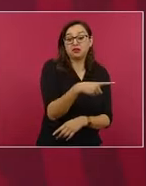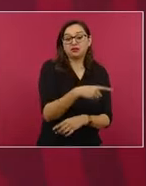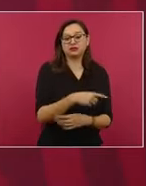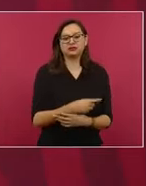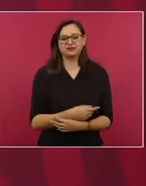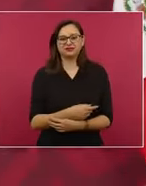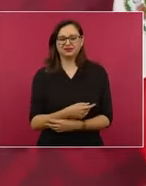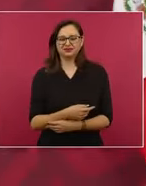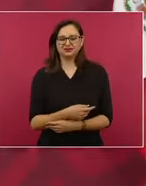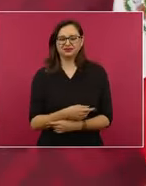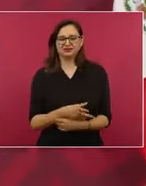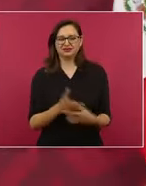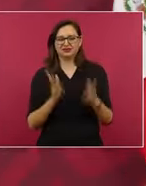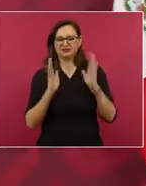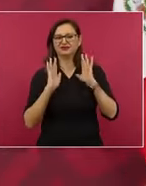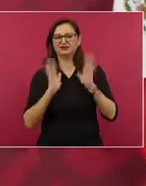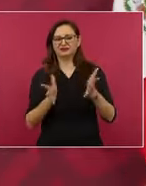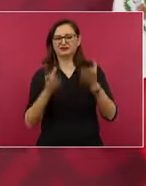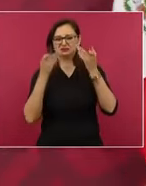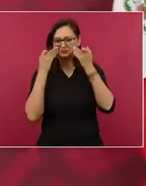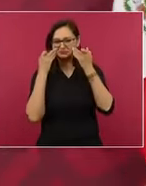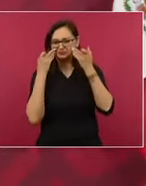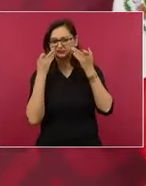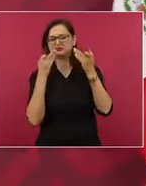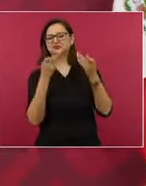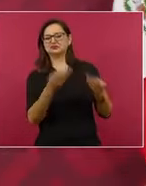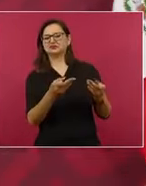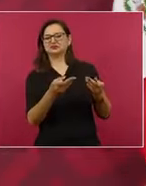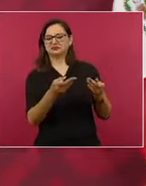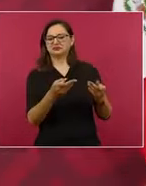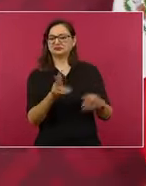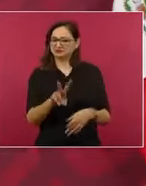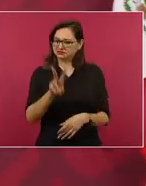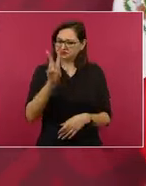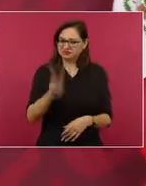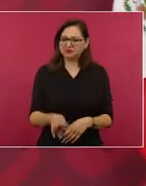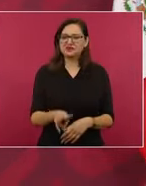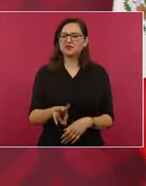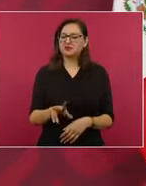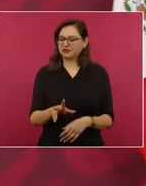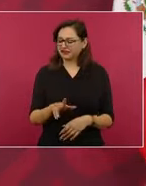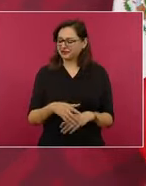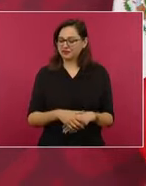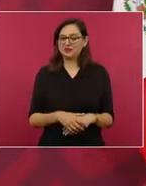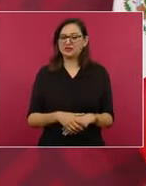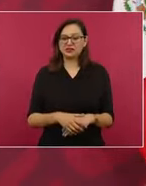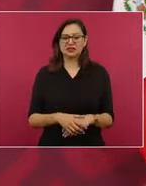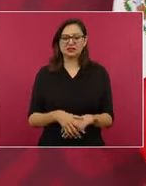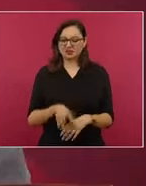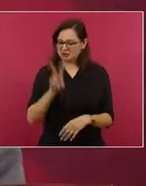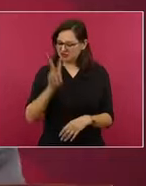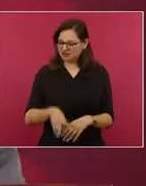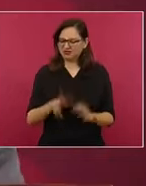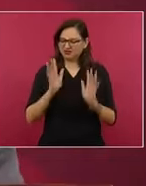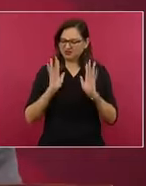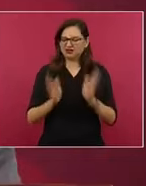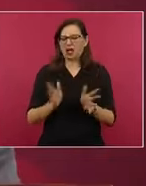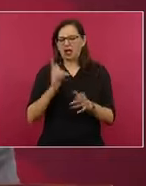también está quedando de manifiesto algo que lo expreso con autenticidad,